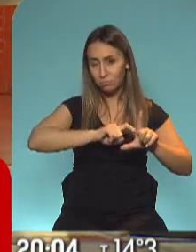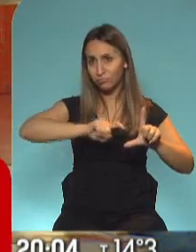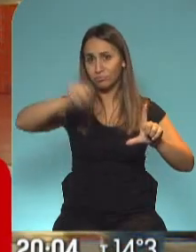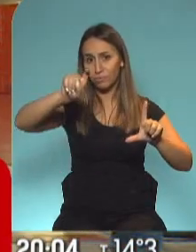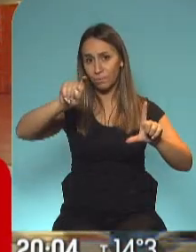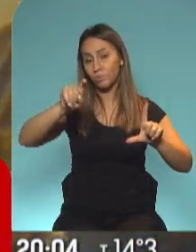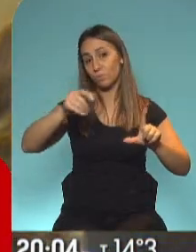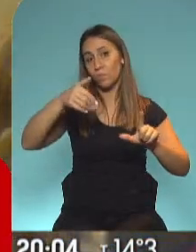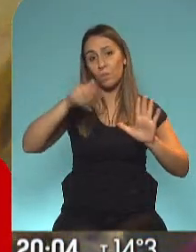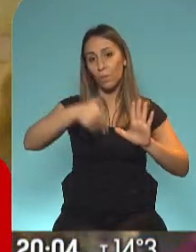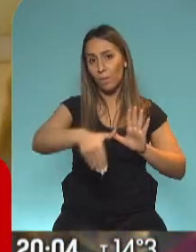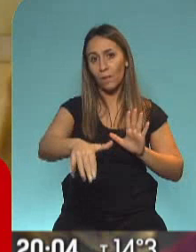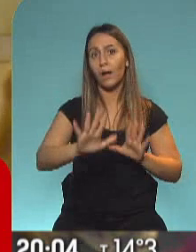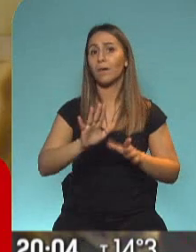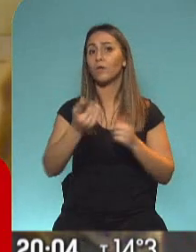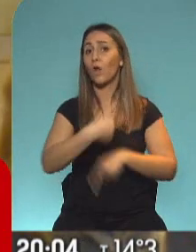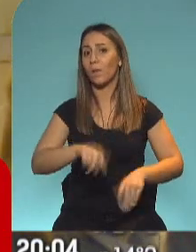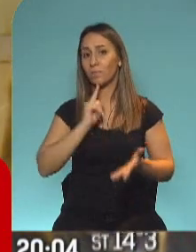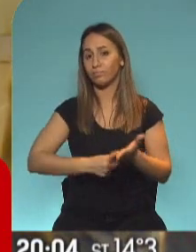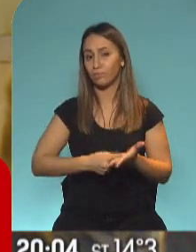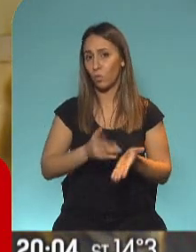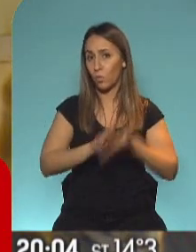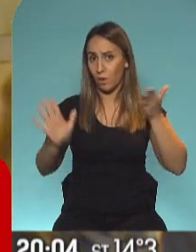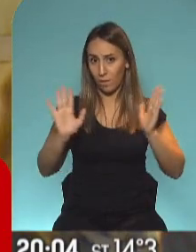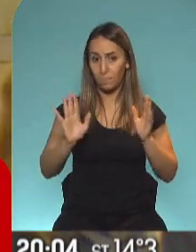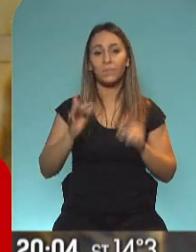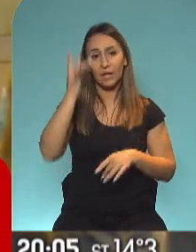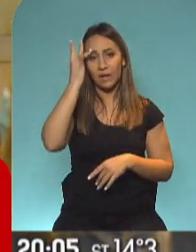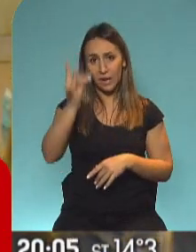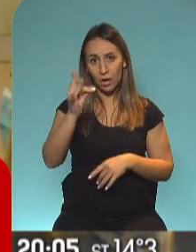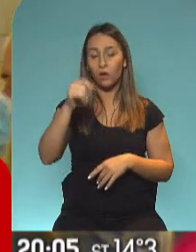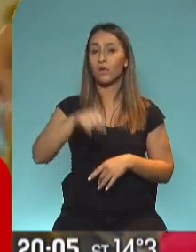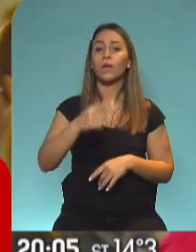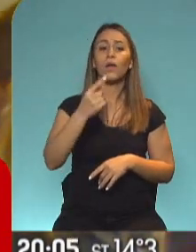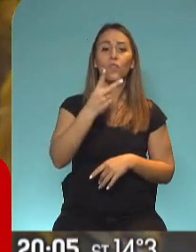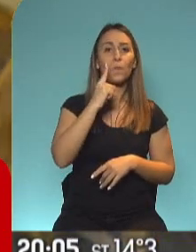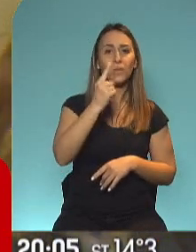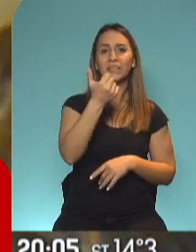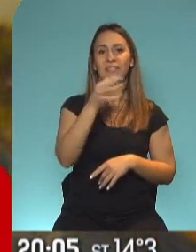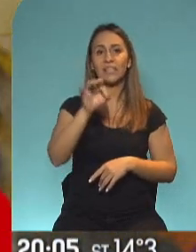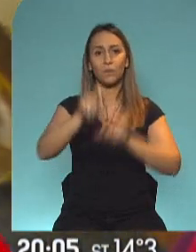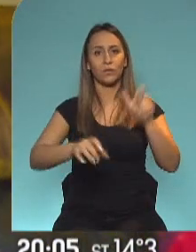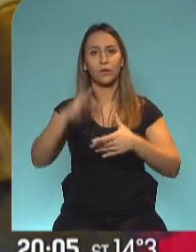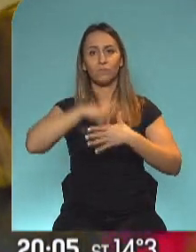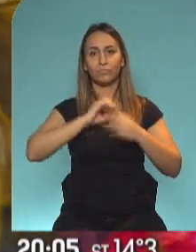haber novedades en las fases. Récord de contagios diarios, 2060 en las últimas 24 horas.